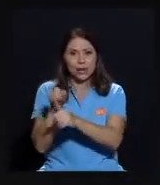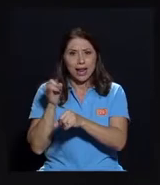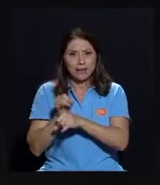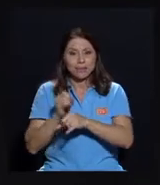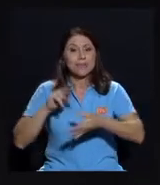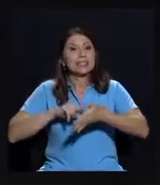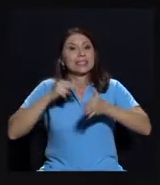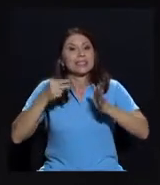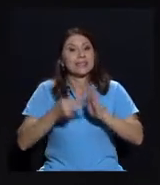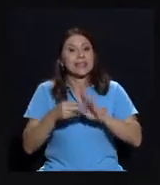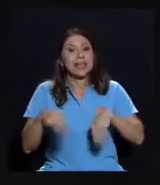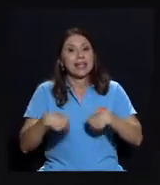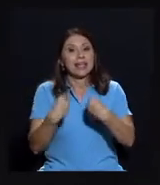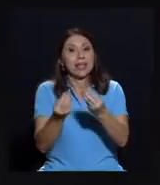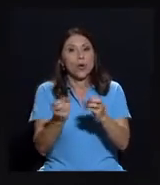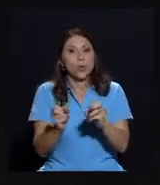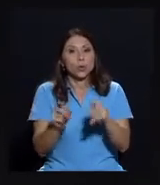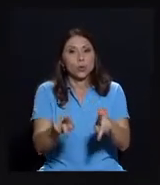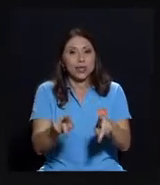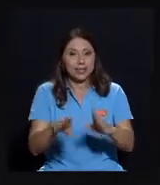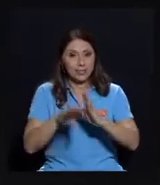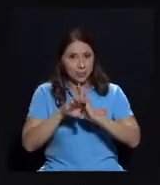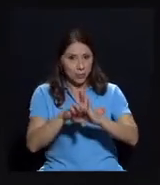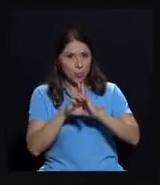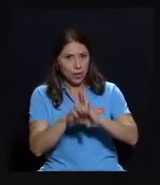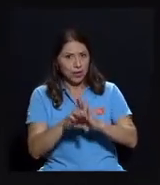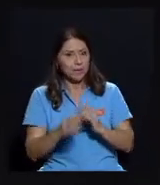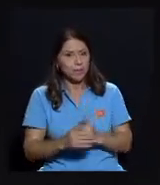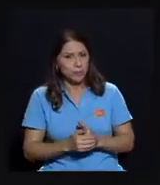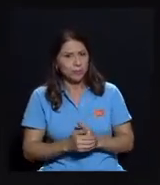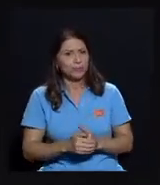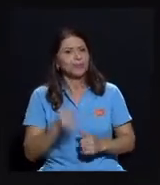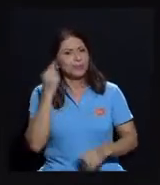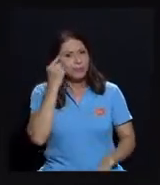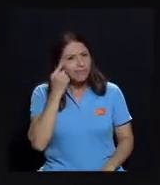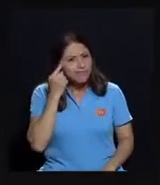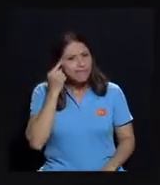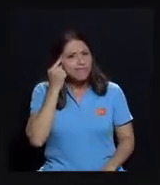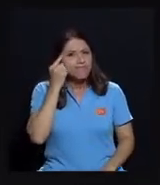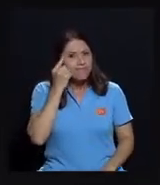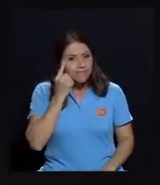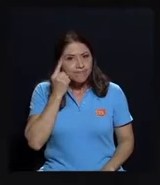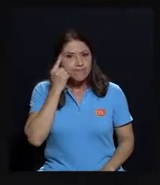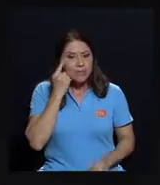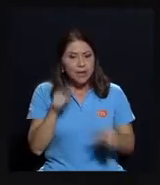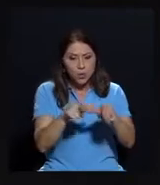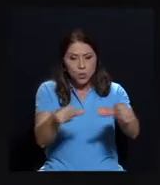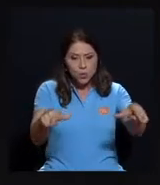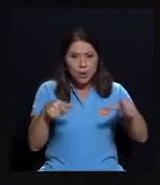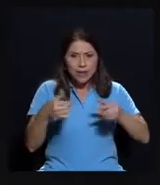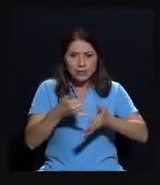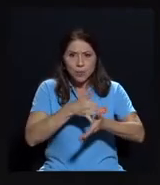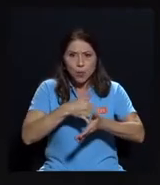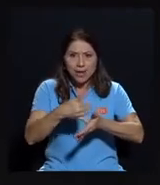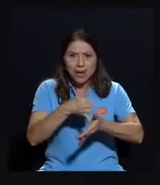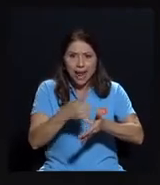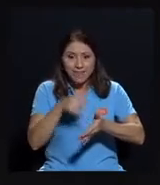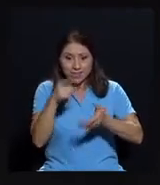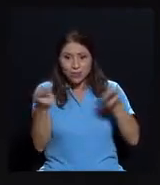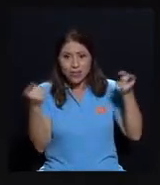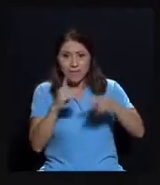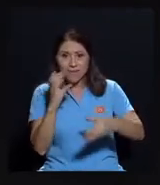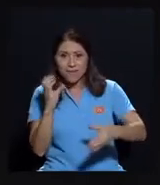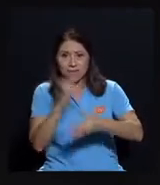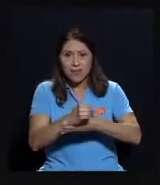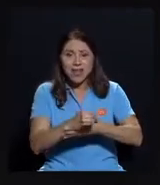oportunidades por ejemplo hay una gran coincidencia entre áreas vulnerables de materia de crimen y por ejemplo